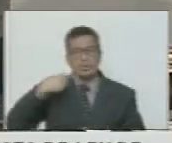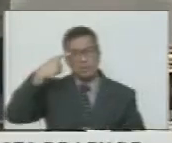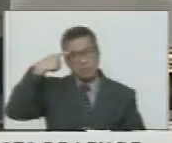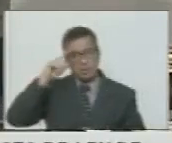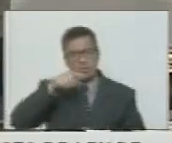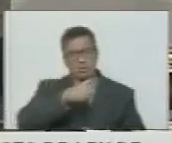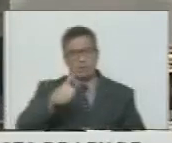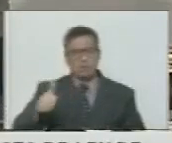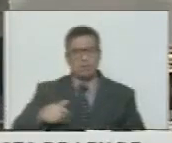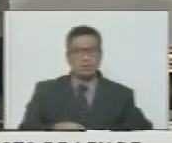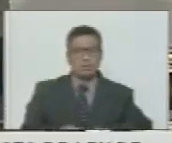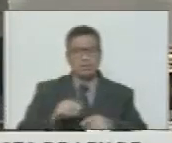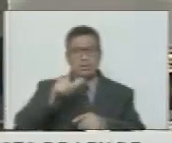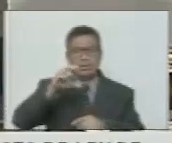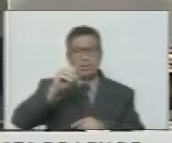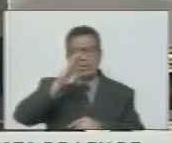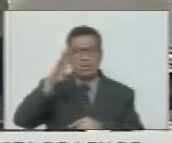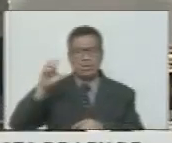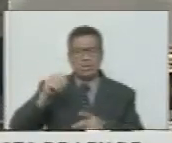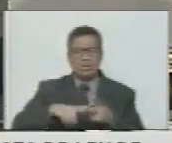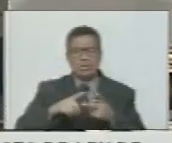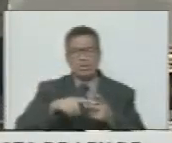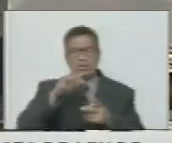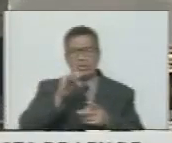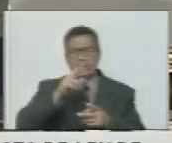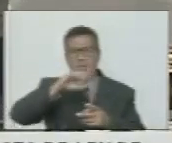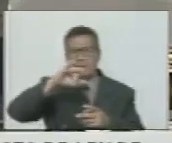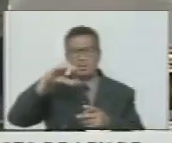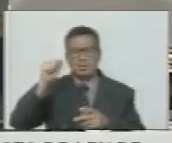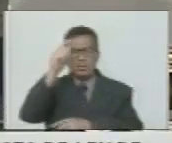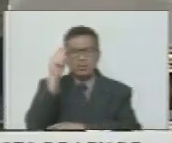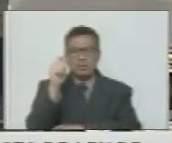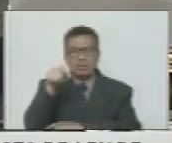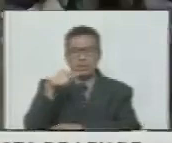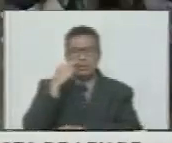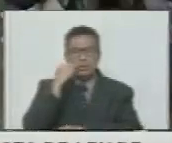A mí me satisface usted, diputado Lobo, y diputado Faría.